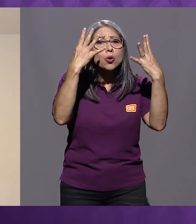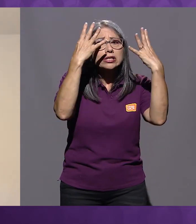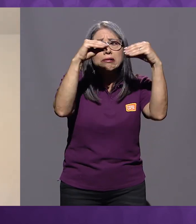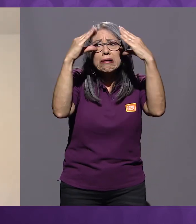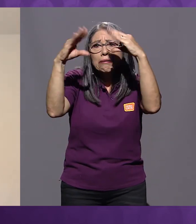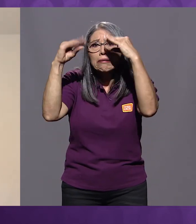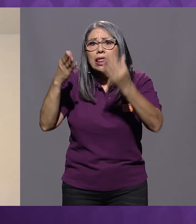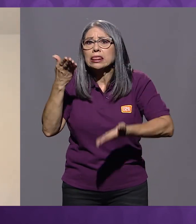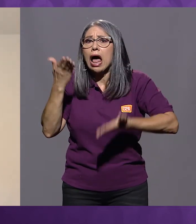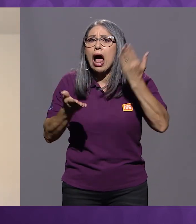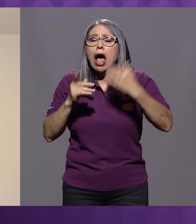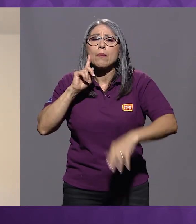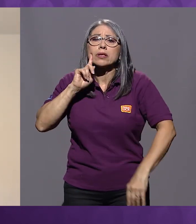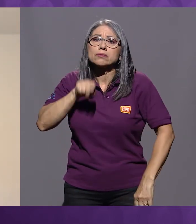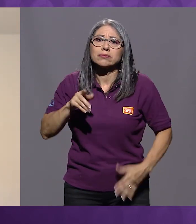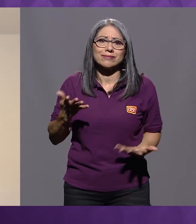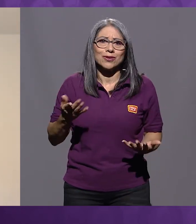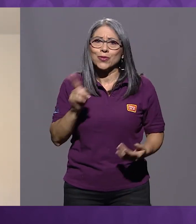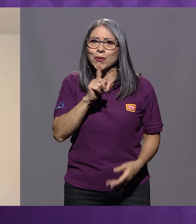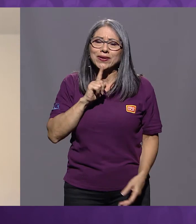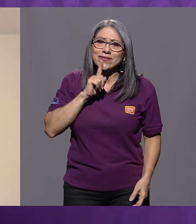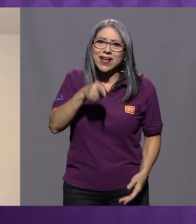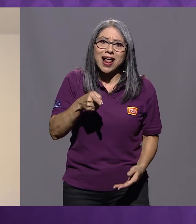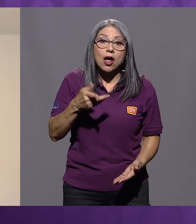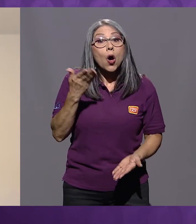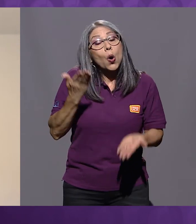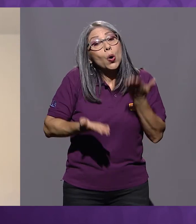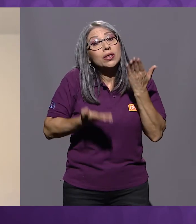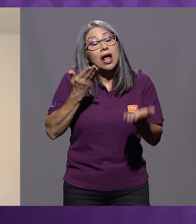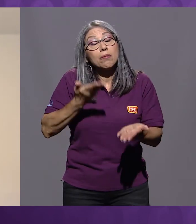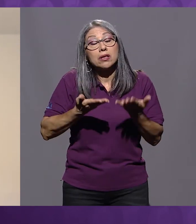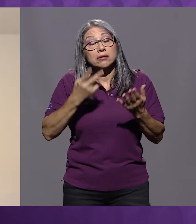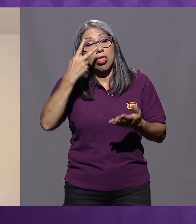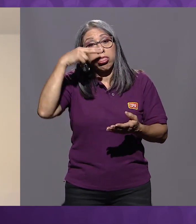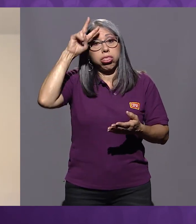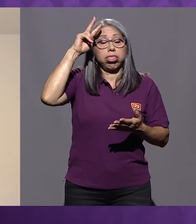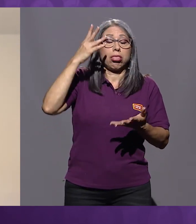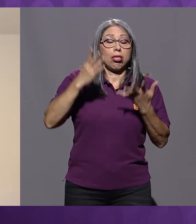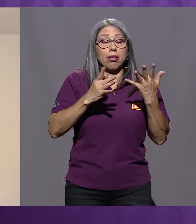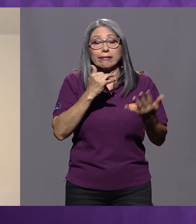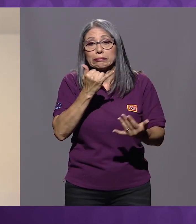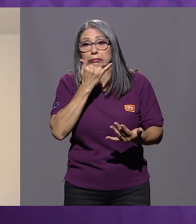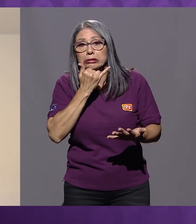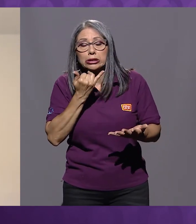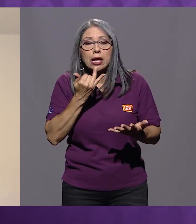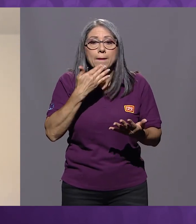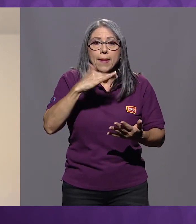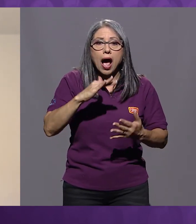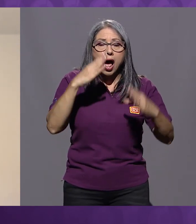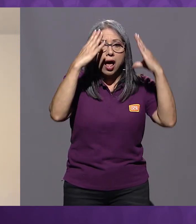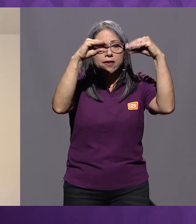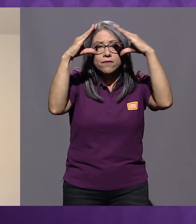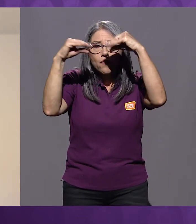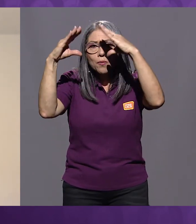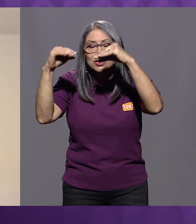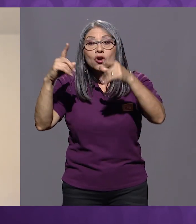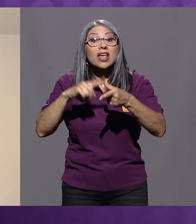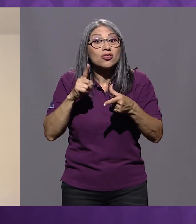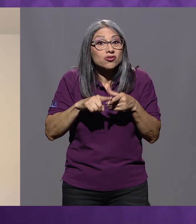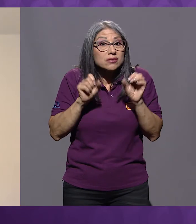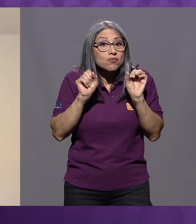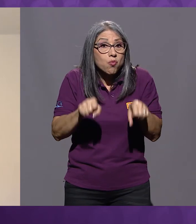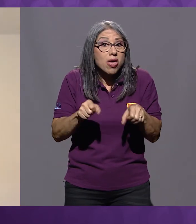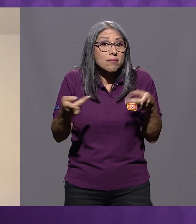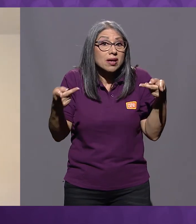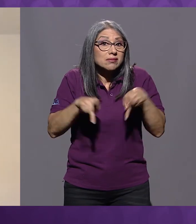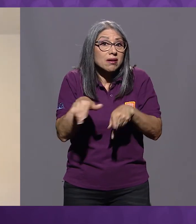real o las personas pueden estar simplemente muy mal informadas. Entonces, desde el punto de vista de la discapacidad puede pasar